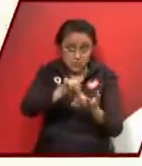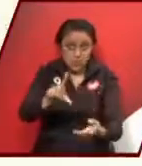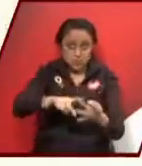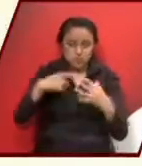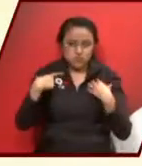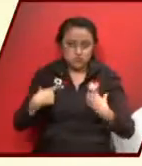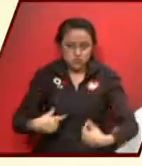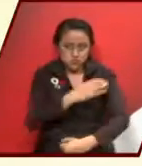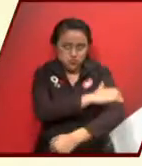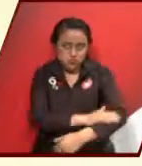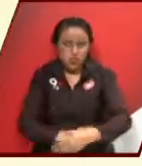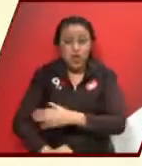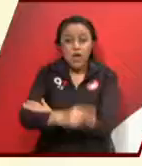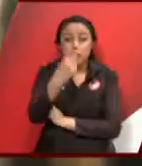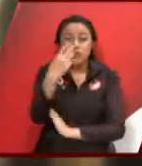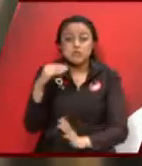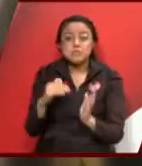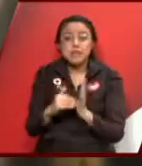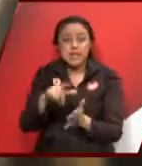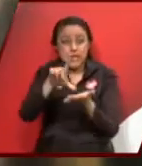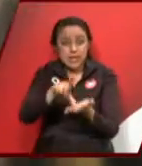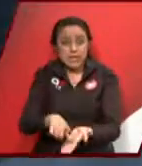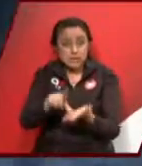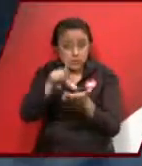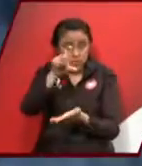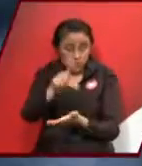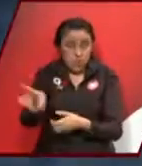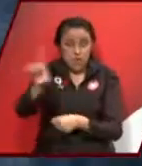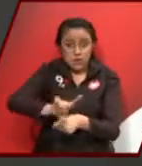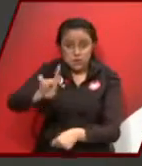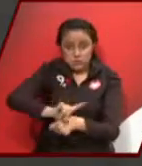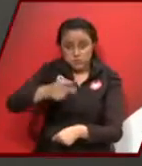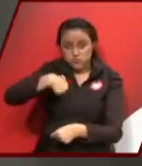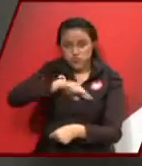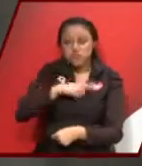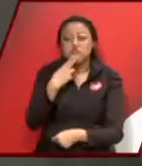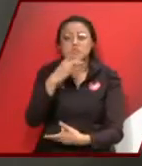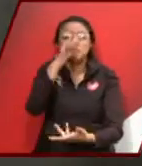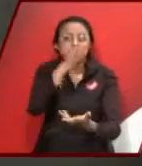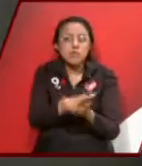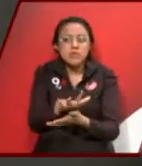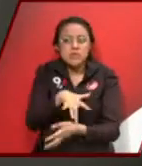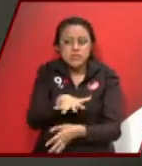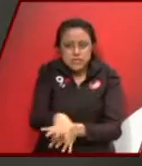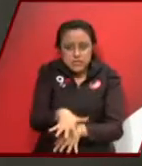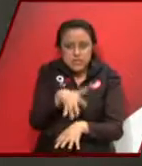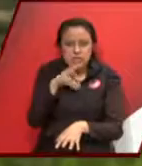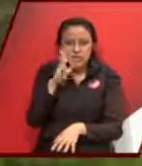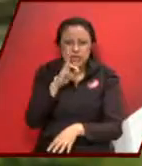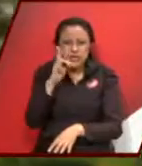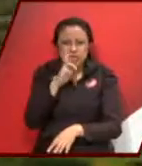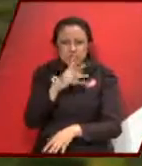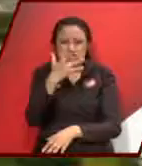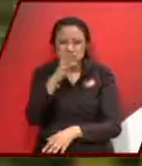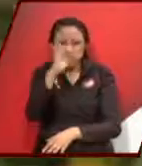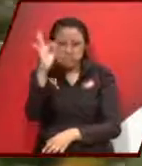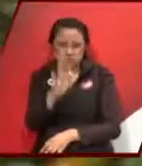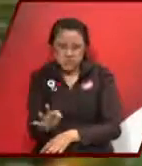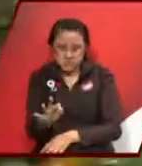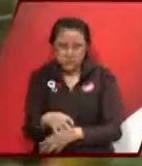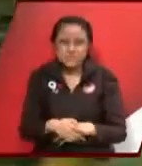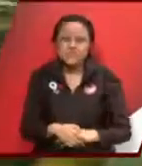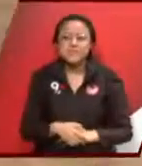requieren 2.000 litros de agua. Del agua que usamos a diario, solo tocamos y sentimos aproximadamente el